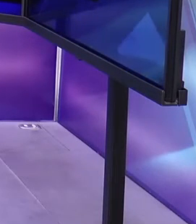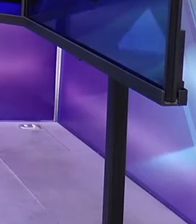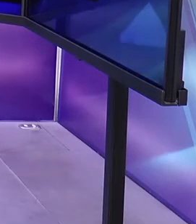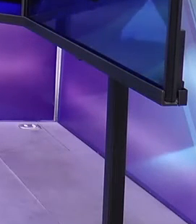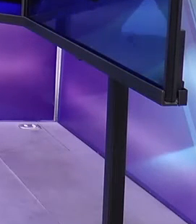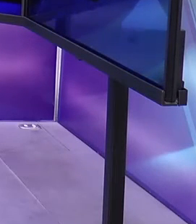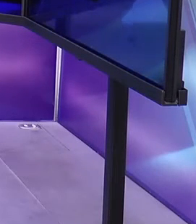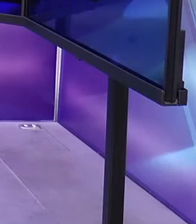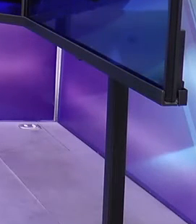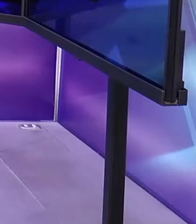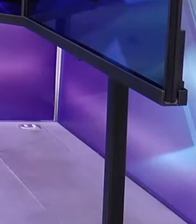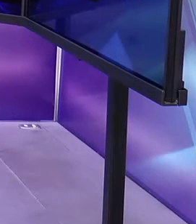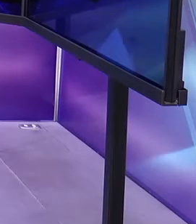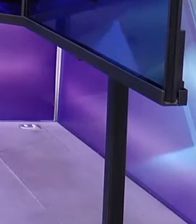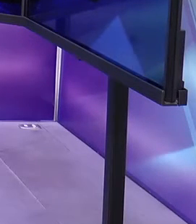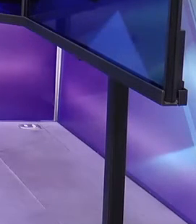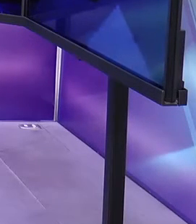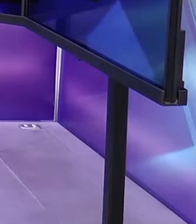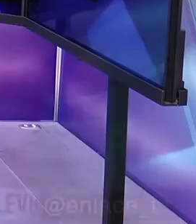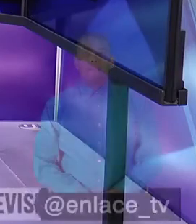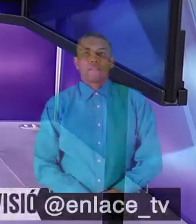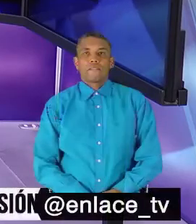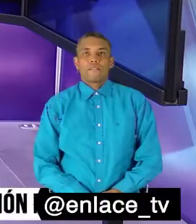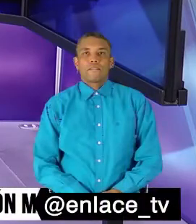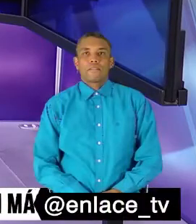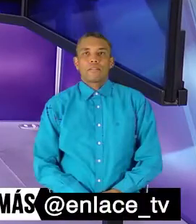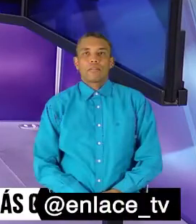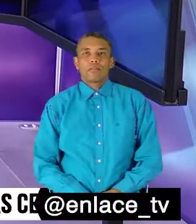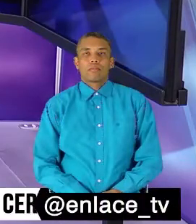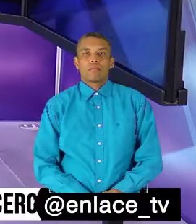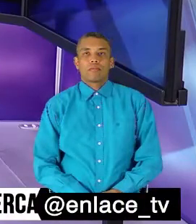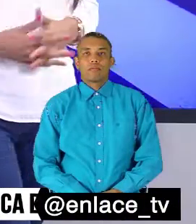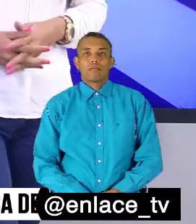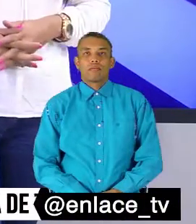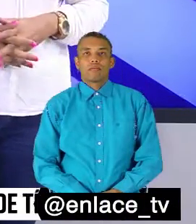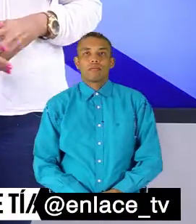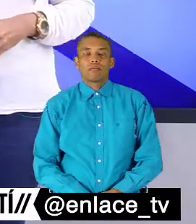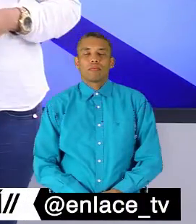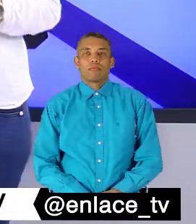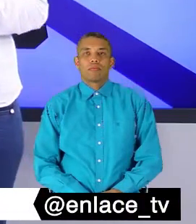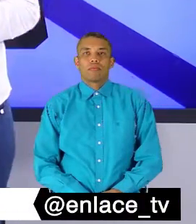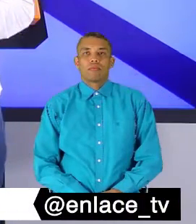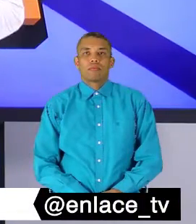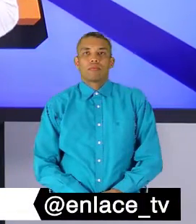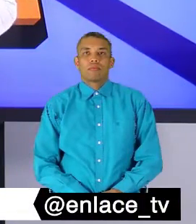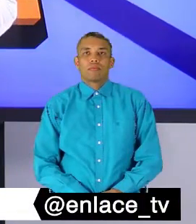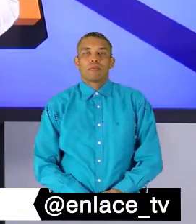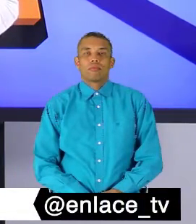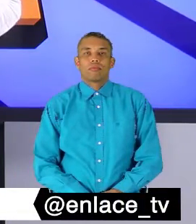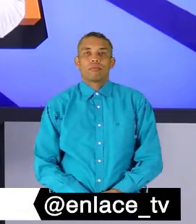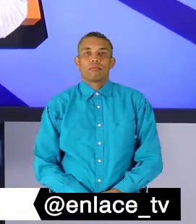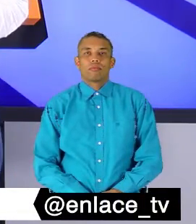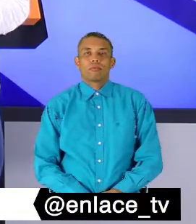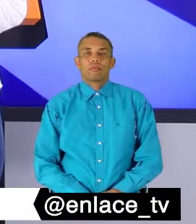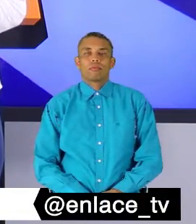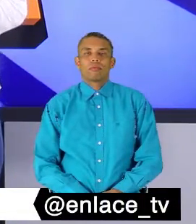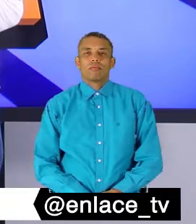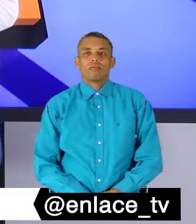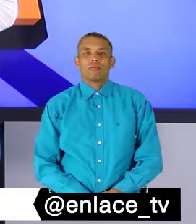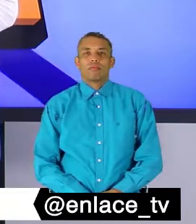es Enlace Noticias, lo que usted quiere ver. A continuación conozcamos nuestros titulares. Ejército Nacional y CTI de la